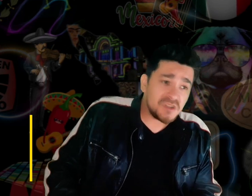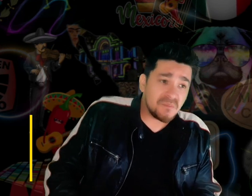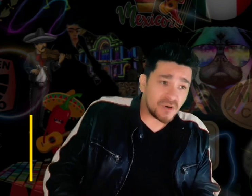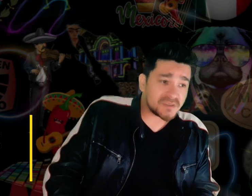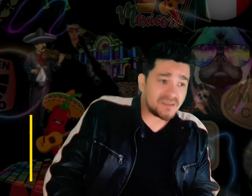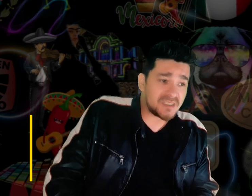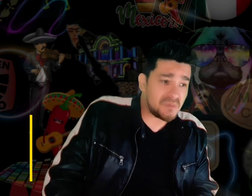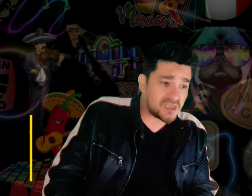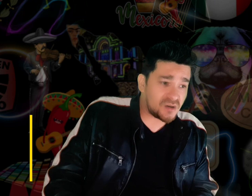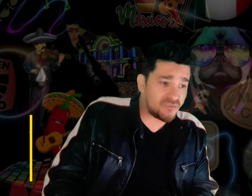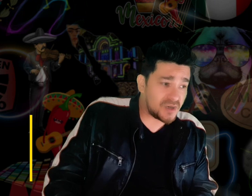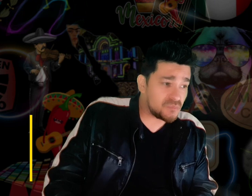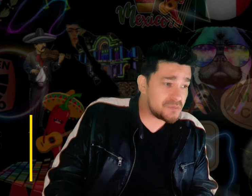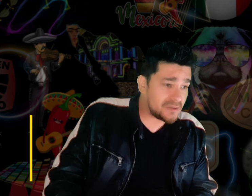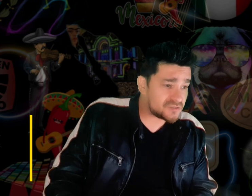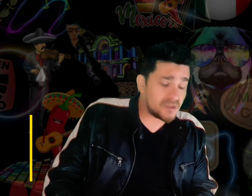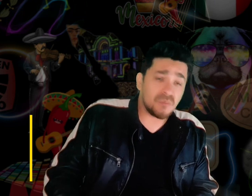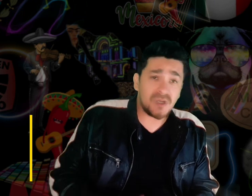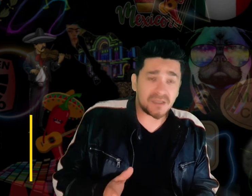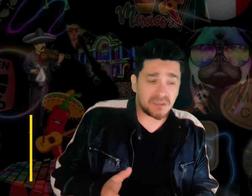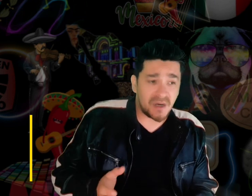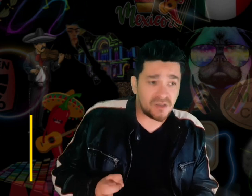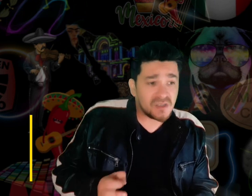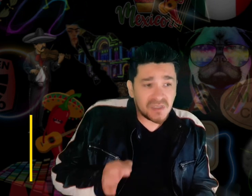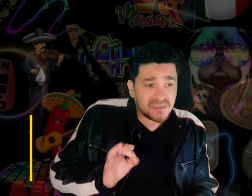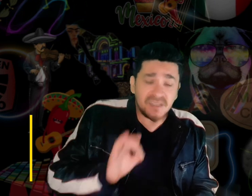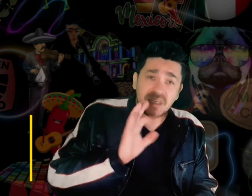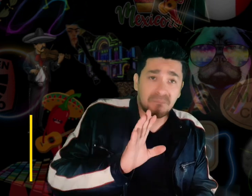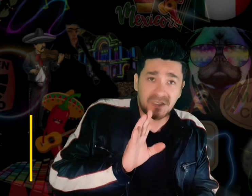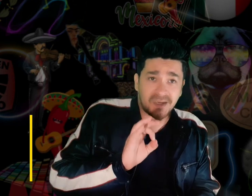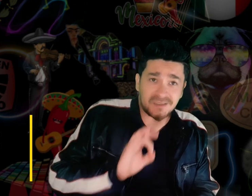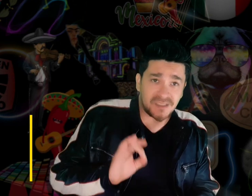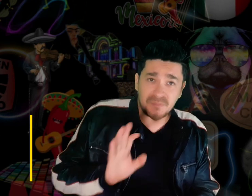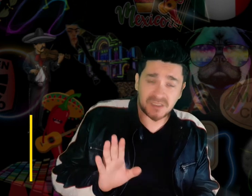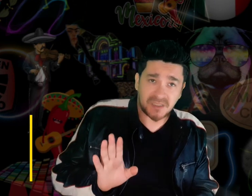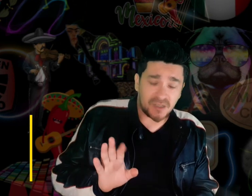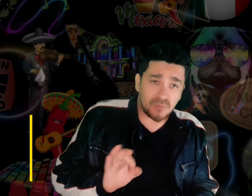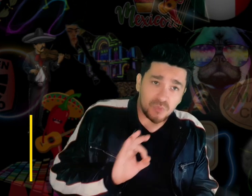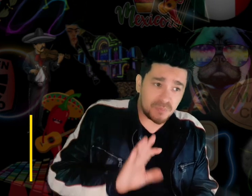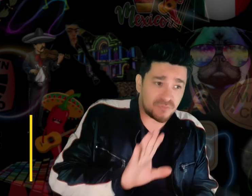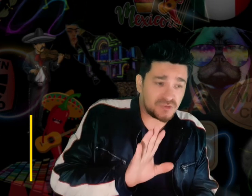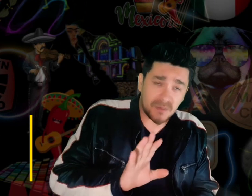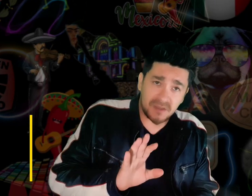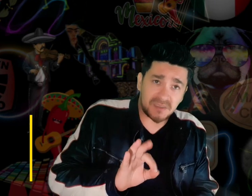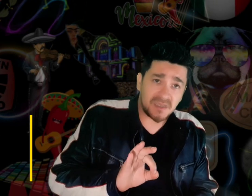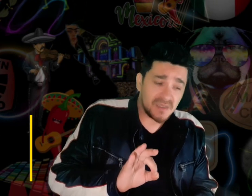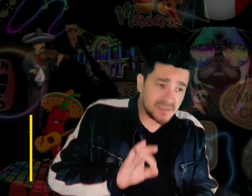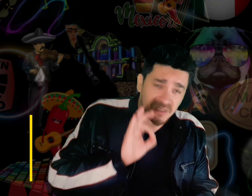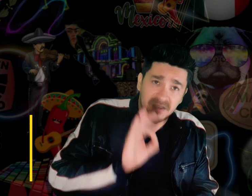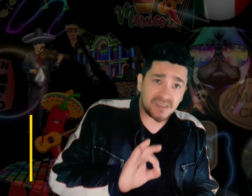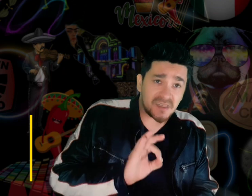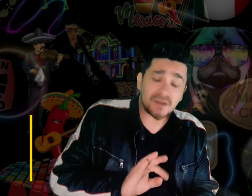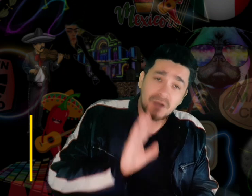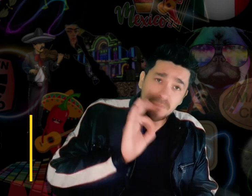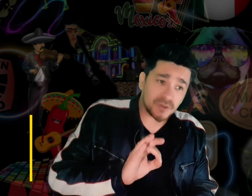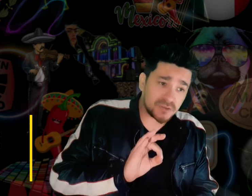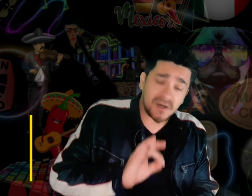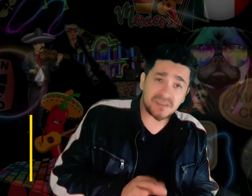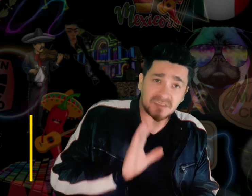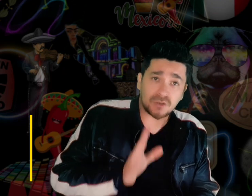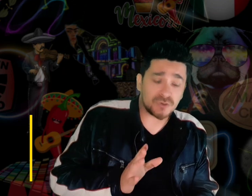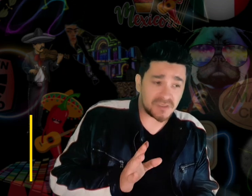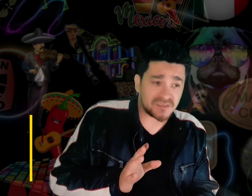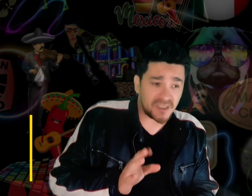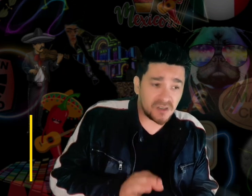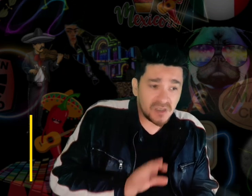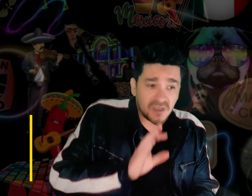proceso muy importante México fue muy manoseado, muy lastimado, y esa espina que tiene el mexicano muy profundamente se la quiere sacar una vez por todas